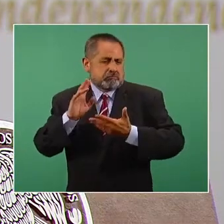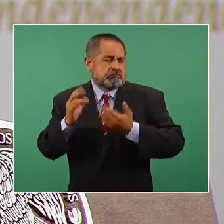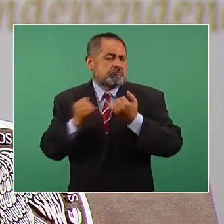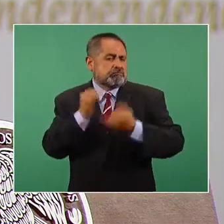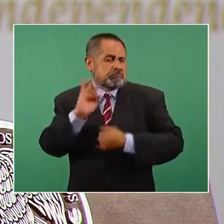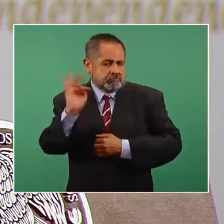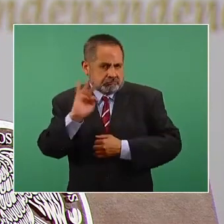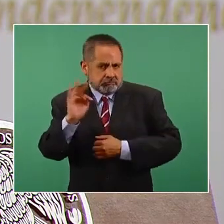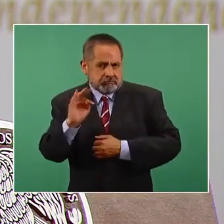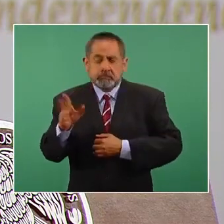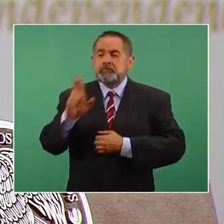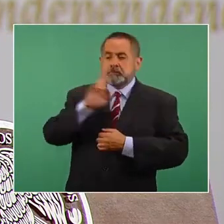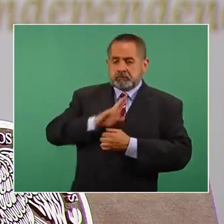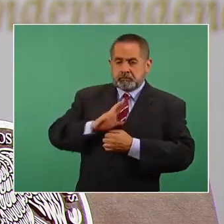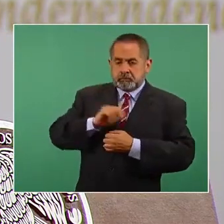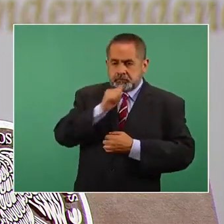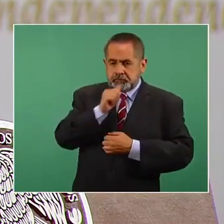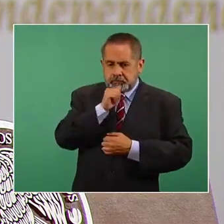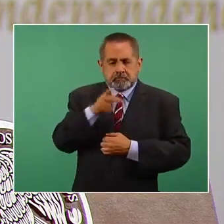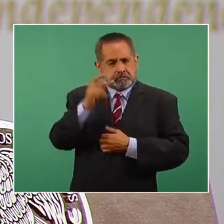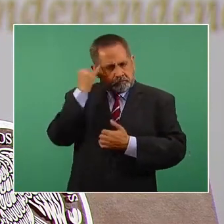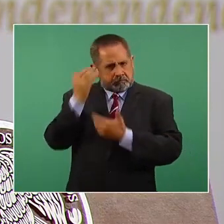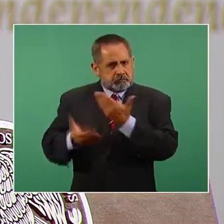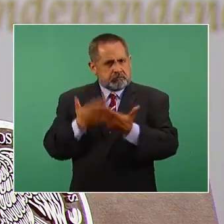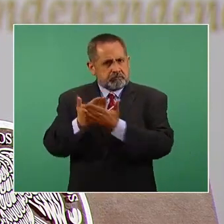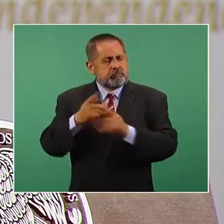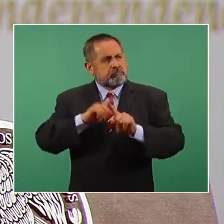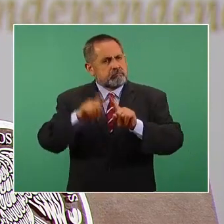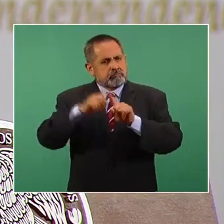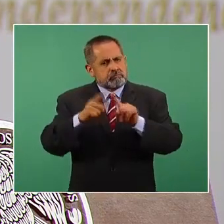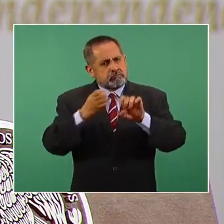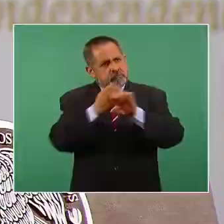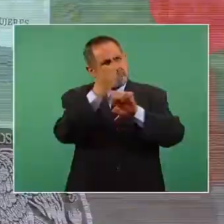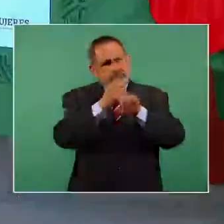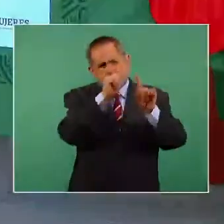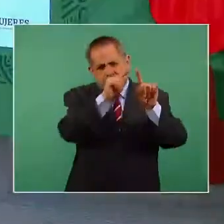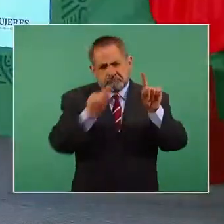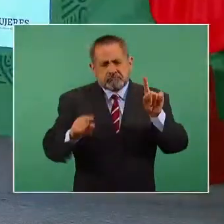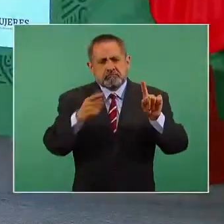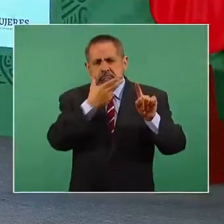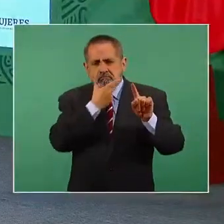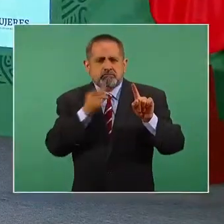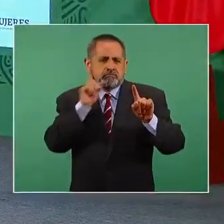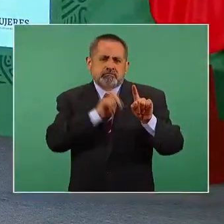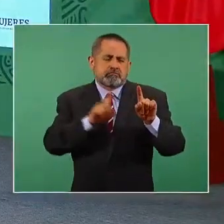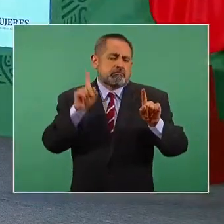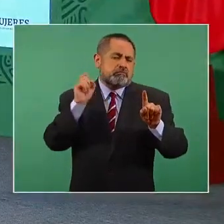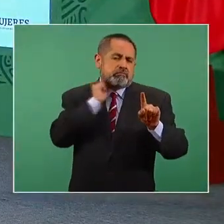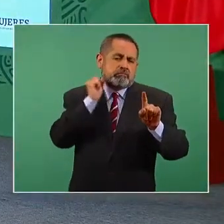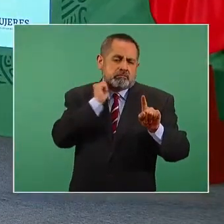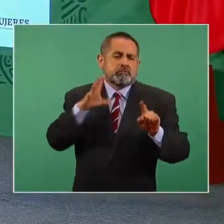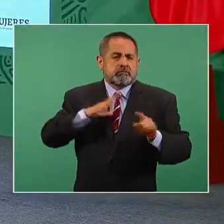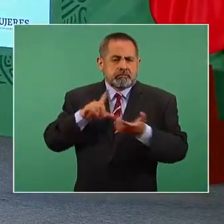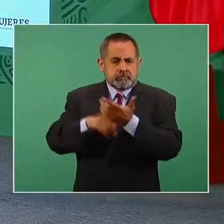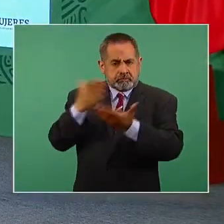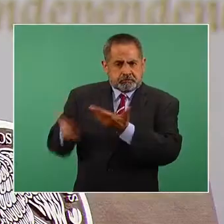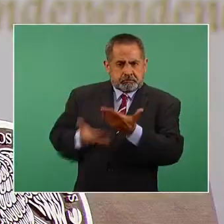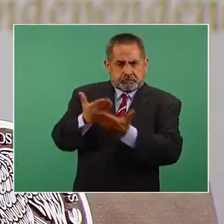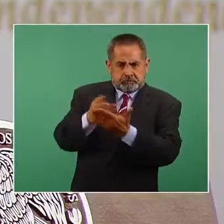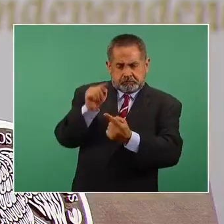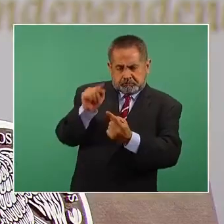este asunto, pero hay una iniciativa ya de varias diputadas y senadoras en relación